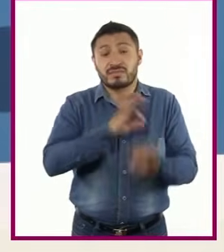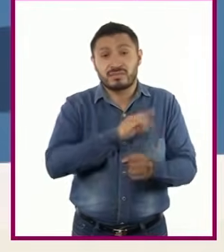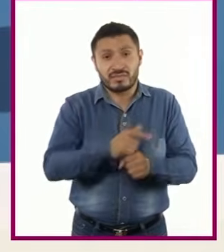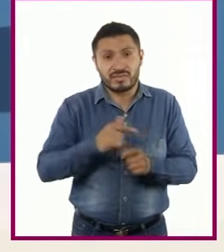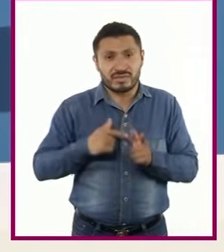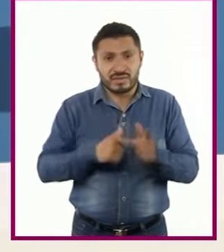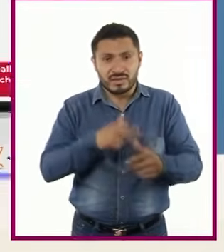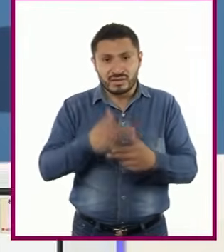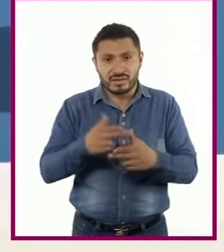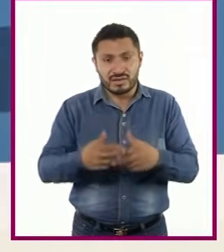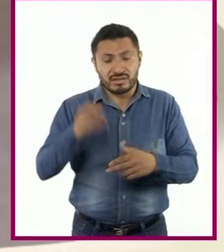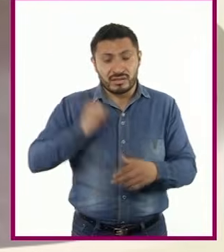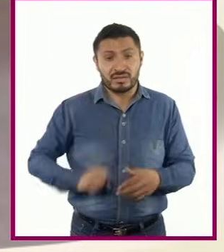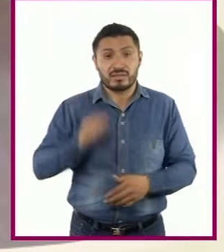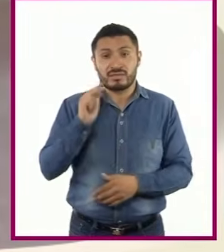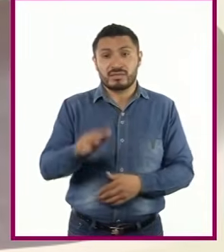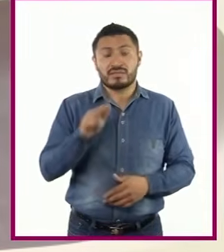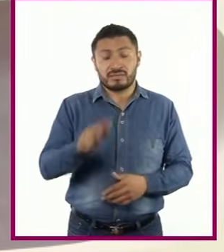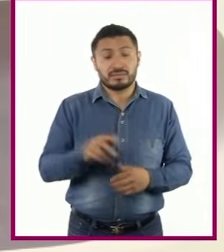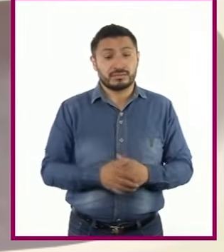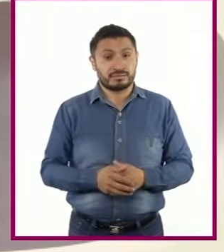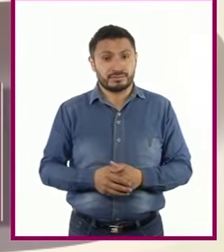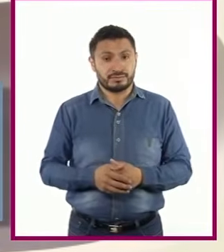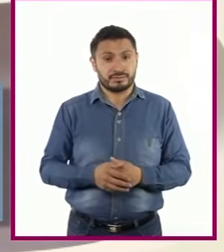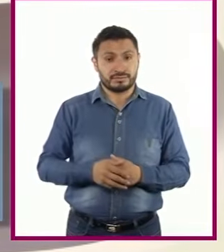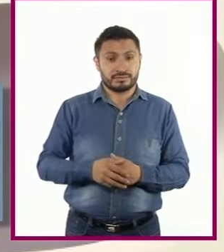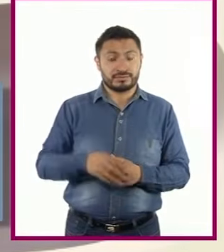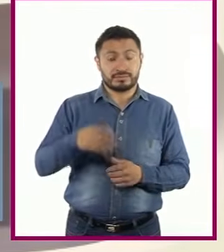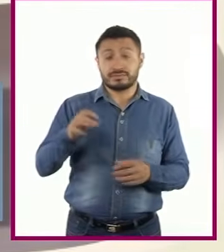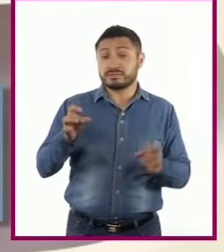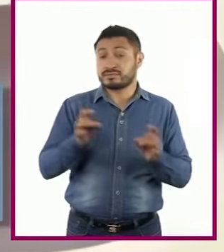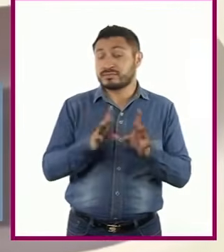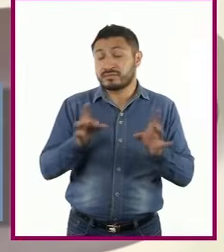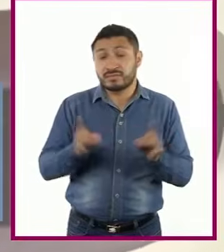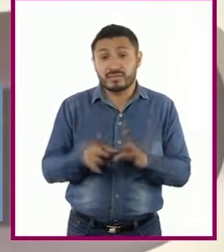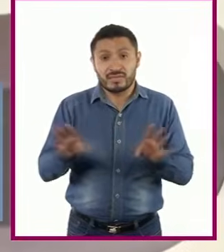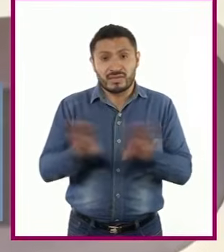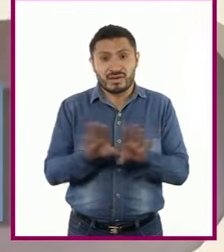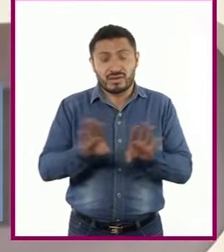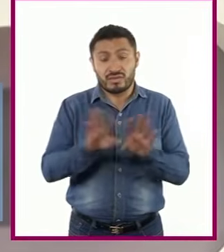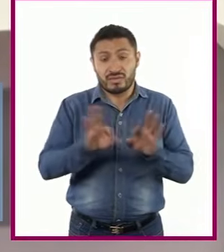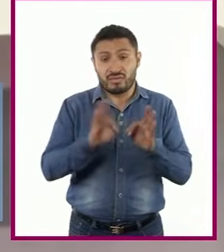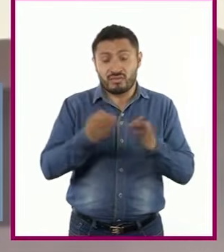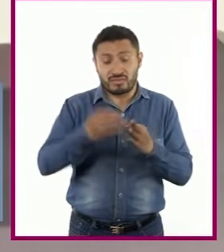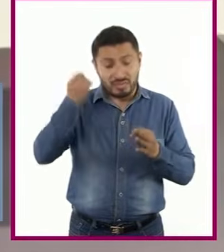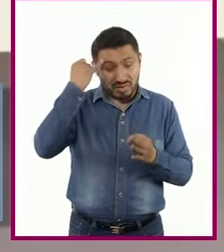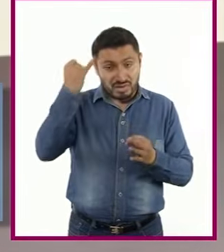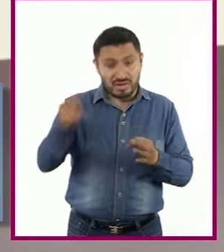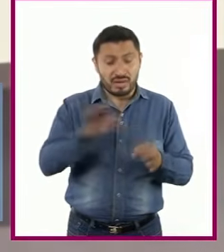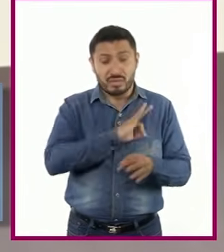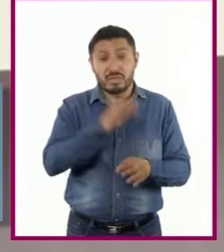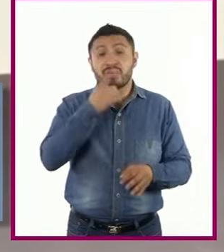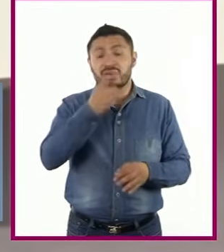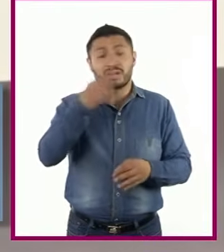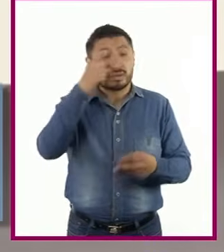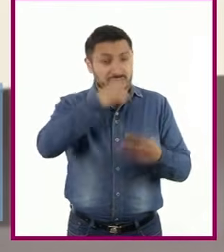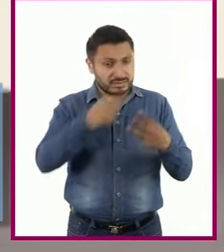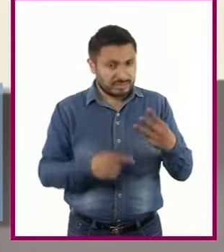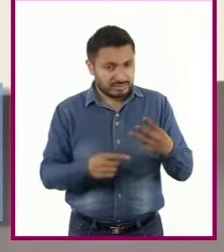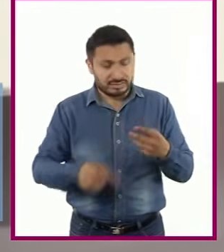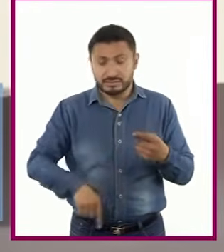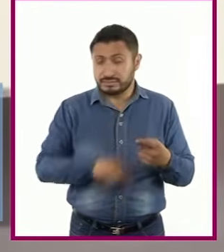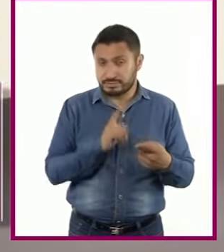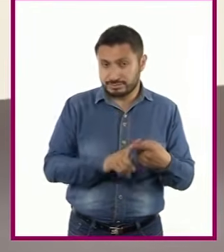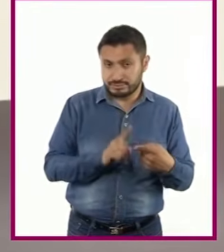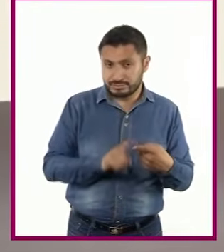hasta el siglo XVIII. En cuanto a los factores de tipo ideológico, podemos señalar 3. En